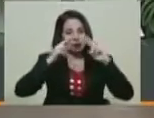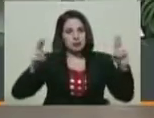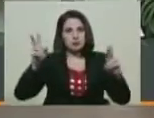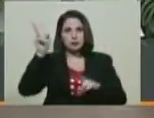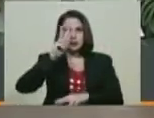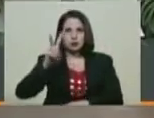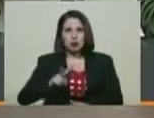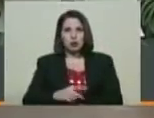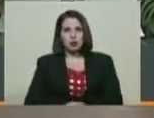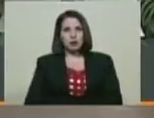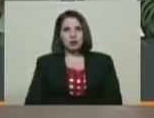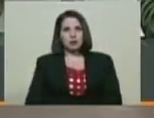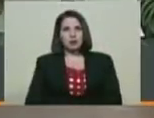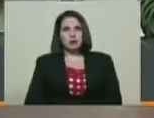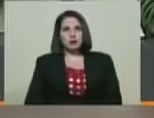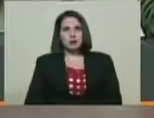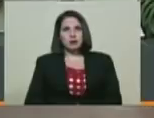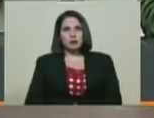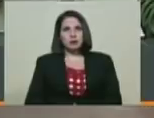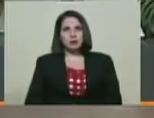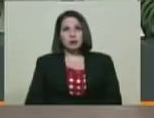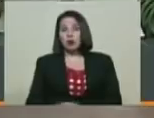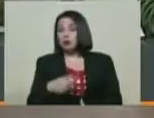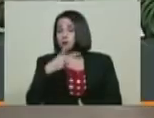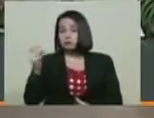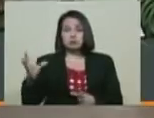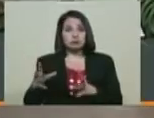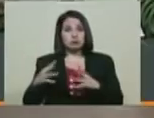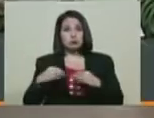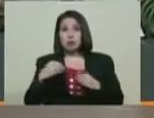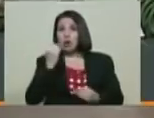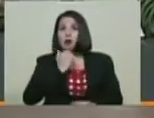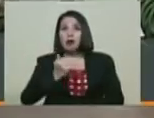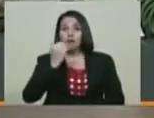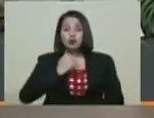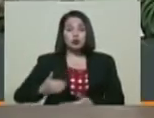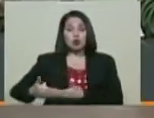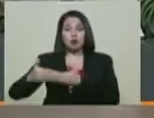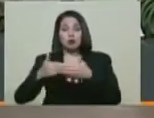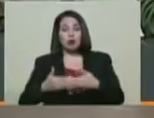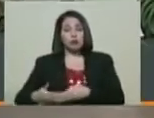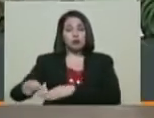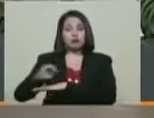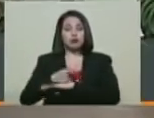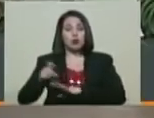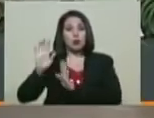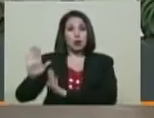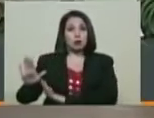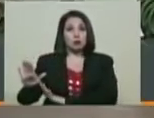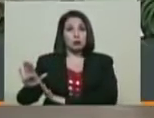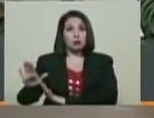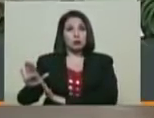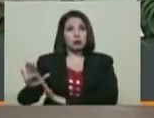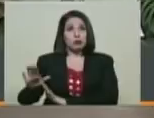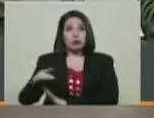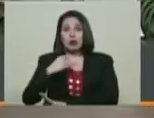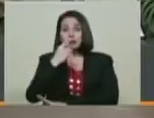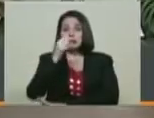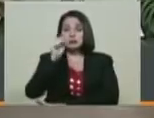venezolana. No vamos a aceptar más abusos del gobierno de los Estados Unidos. Así